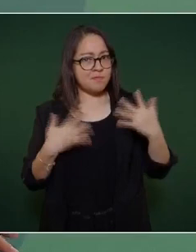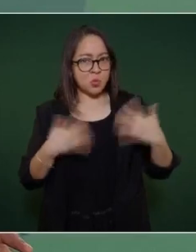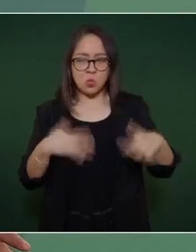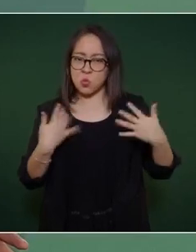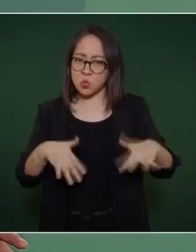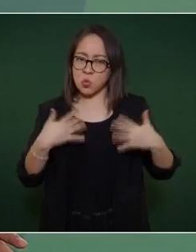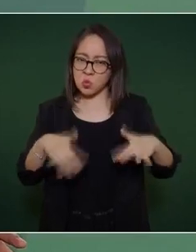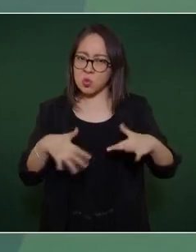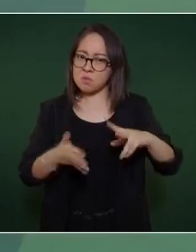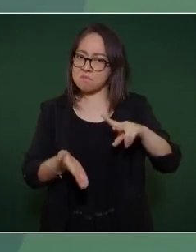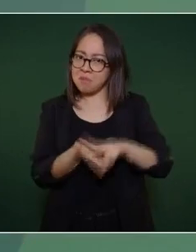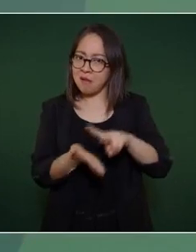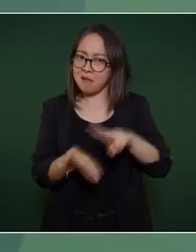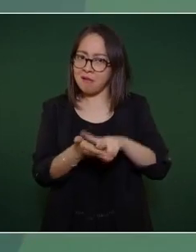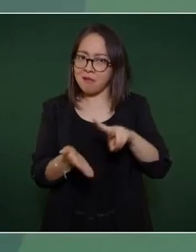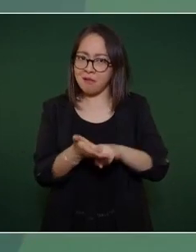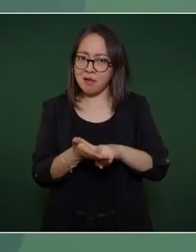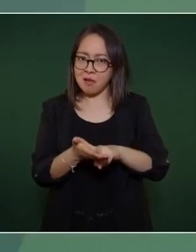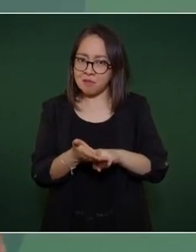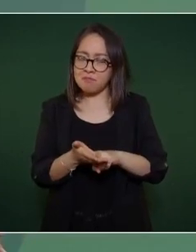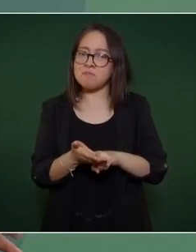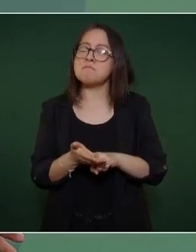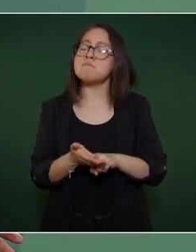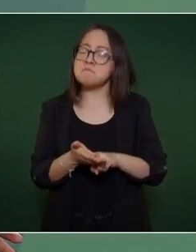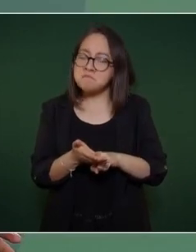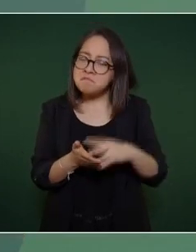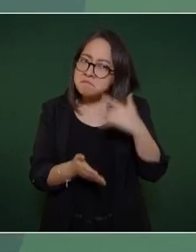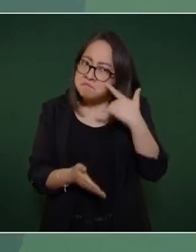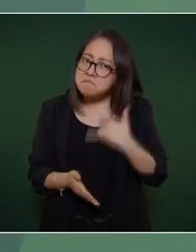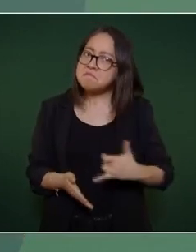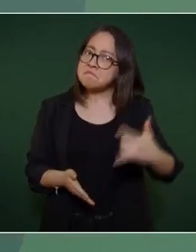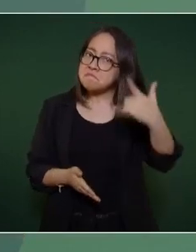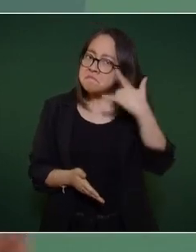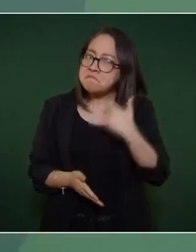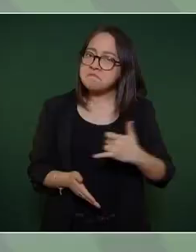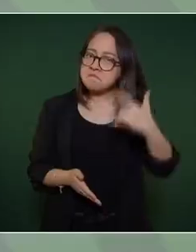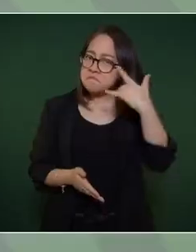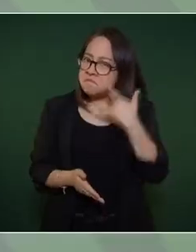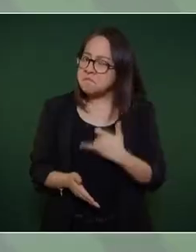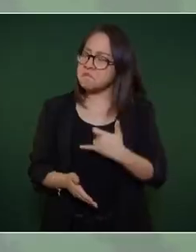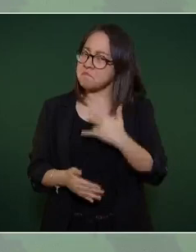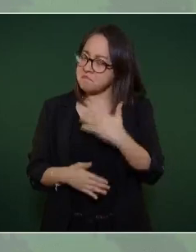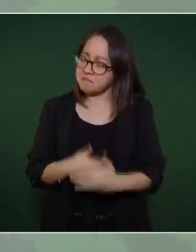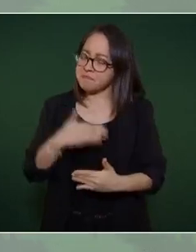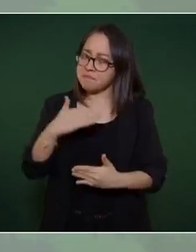se ha resistido, a pesar de que han querido